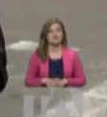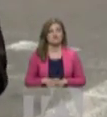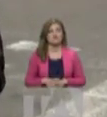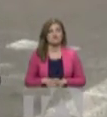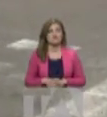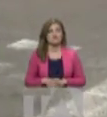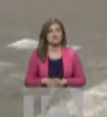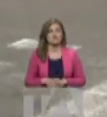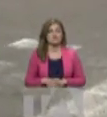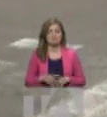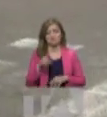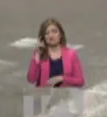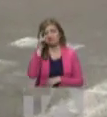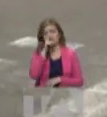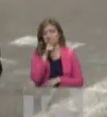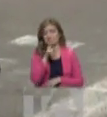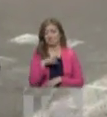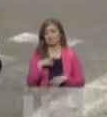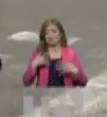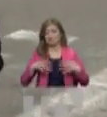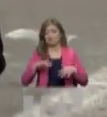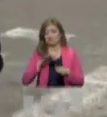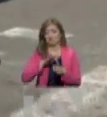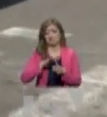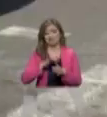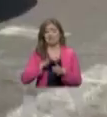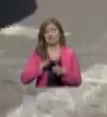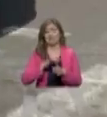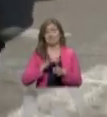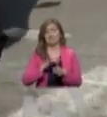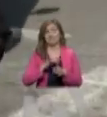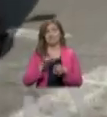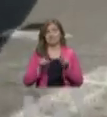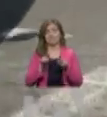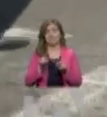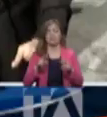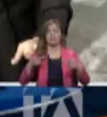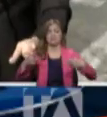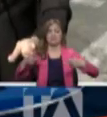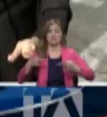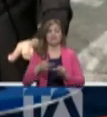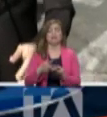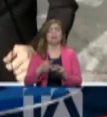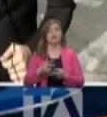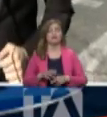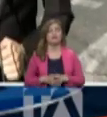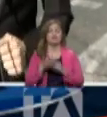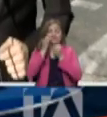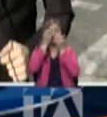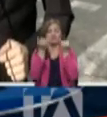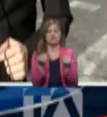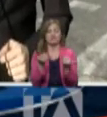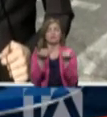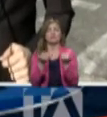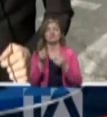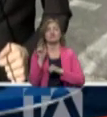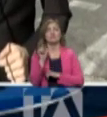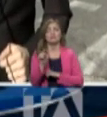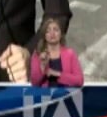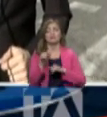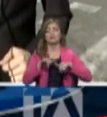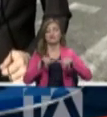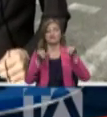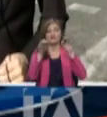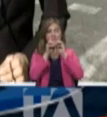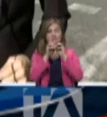tramo conflictivo de la circulación donde se han registrado ya algunos accidentes de tránsito. Esta es la información que se genera aquí en San Isidro del Inca.